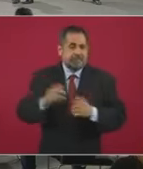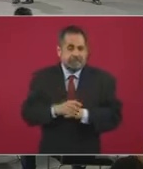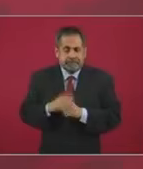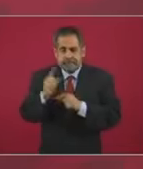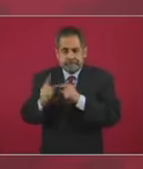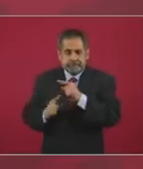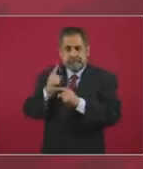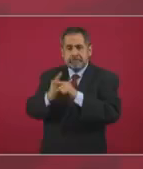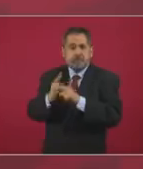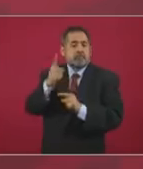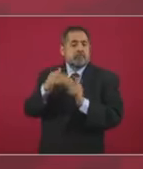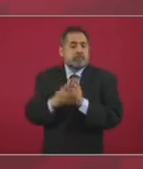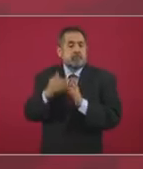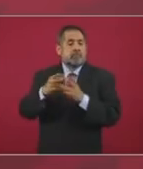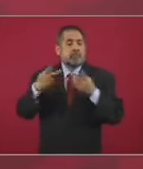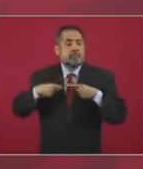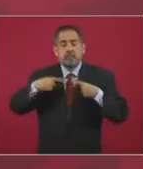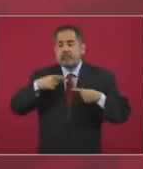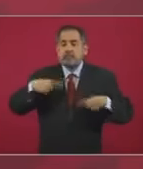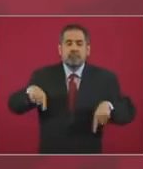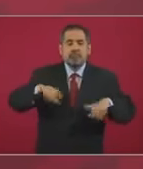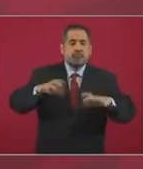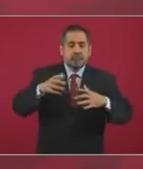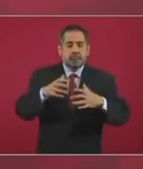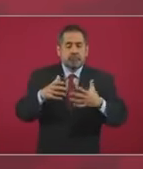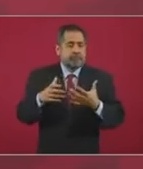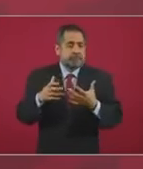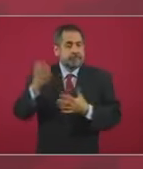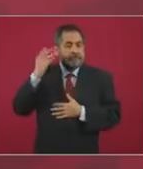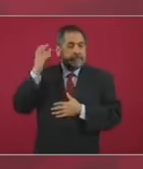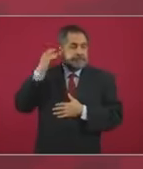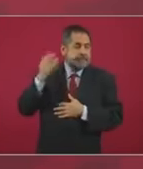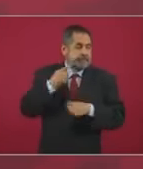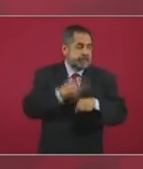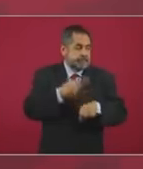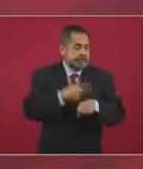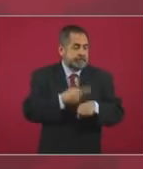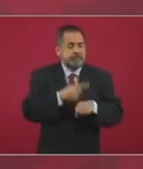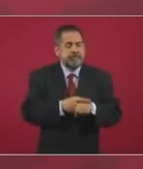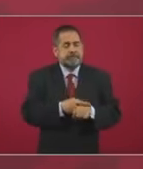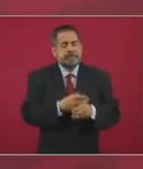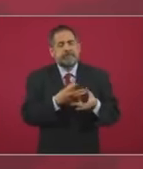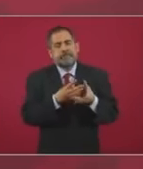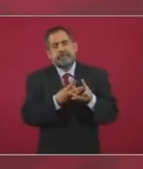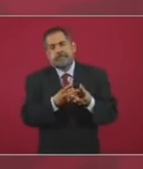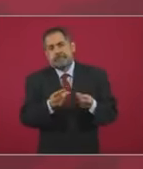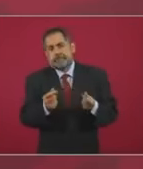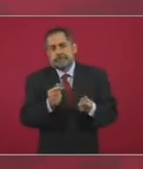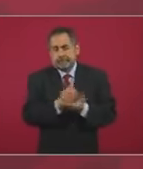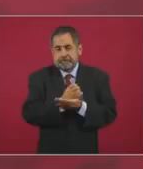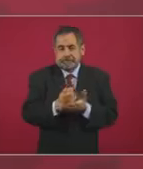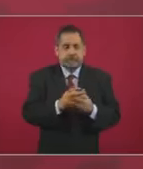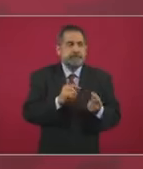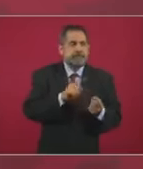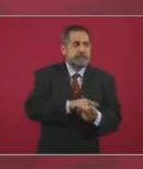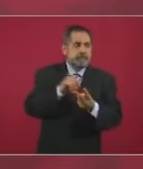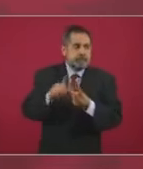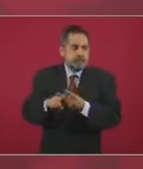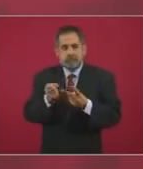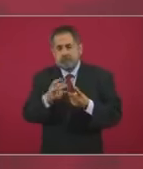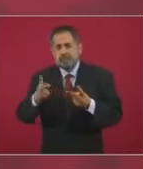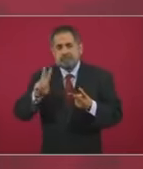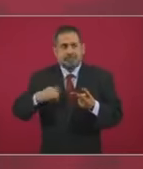más de 1,5 millones de personas que en su momento estuvieron infectadas y desde luego de las personas que lamentablemente perdieron la